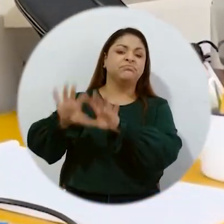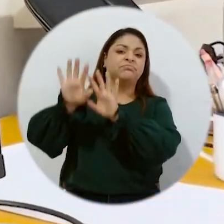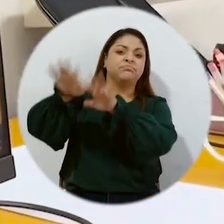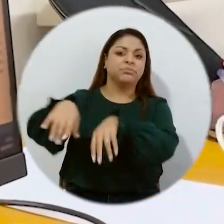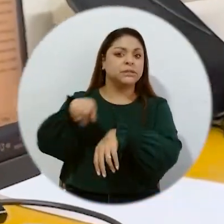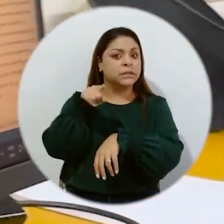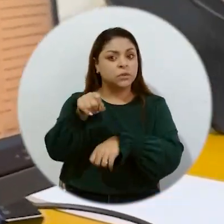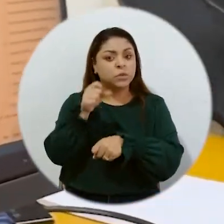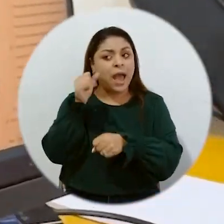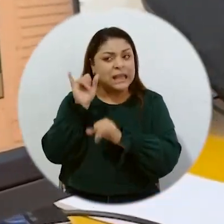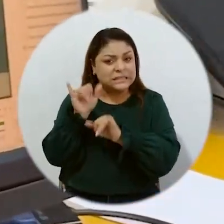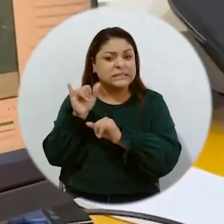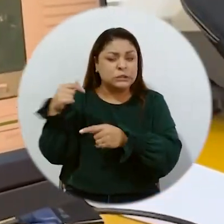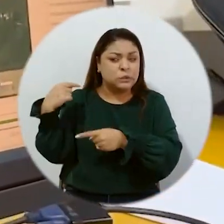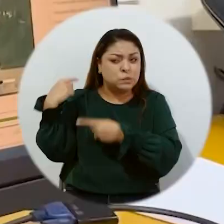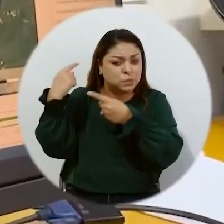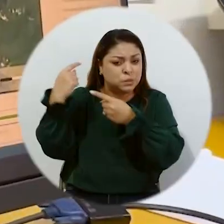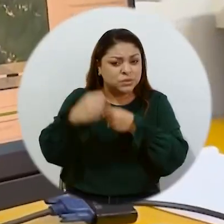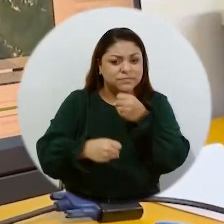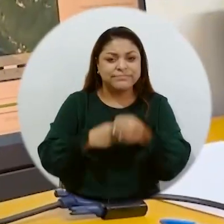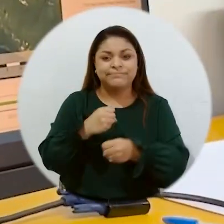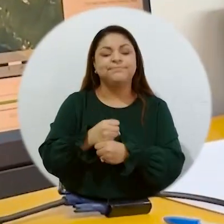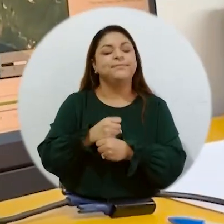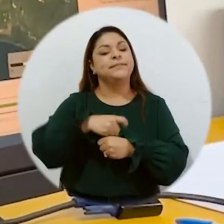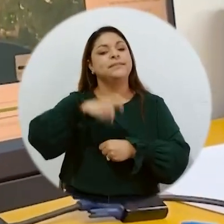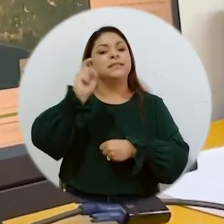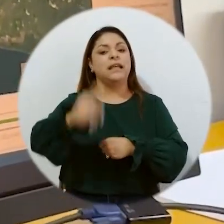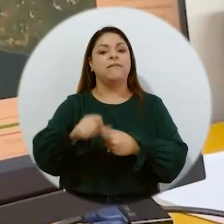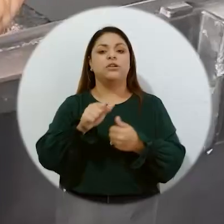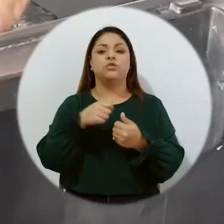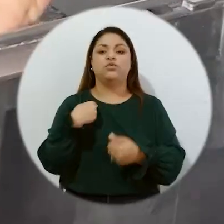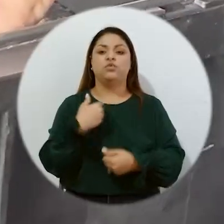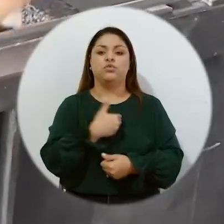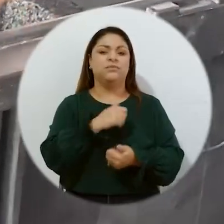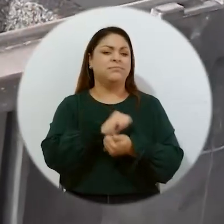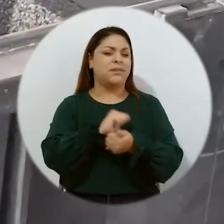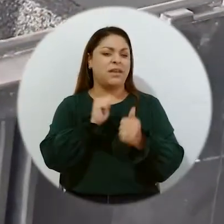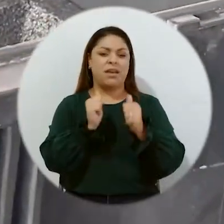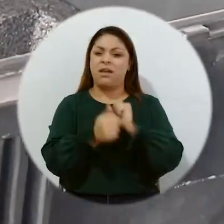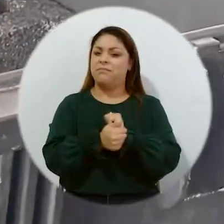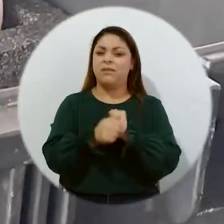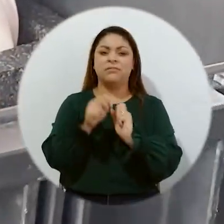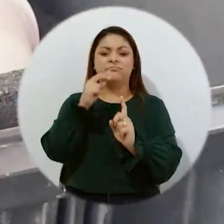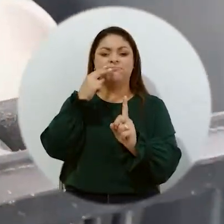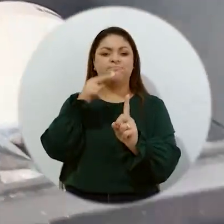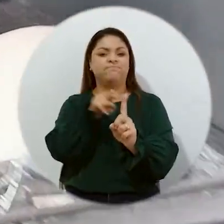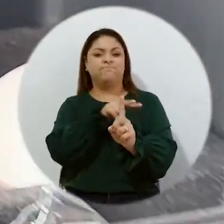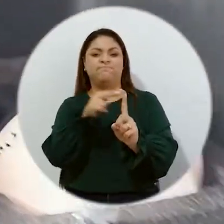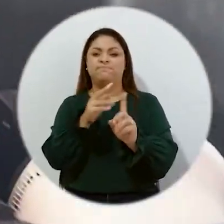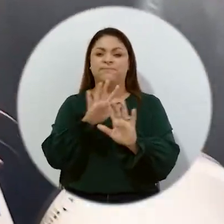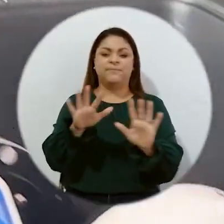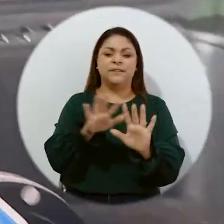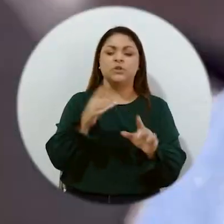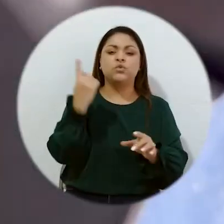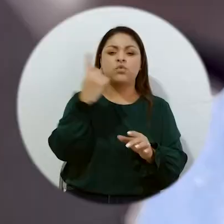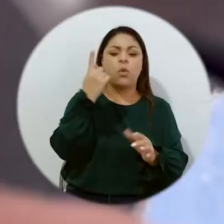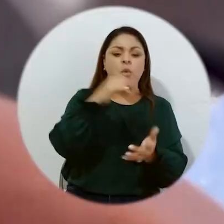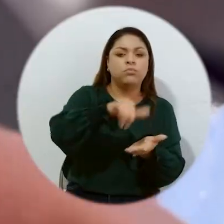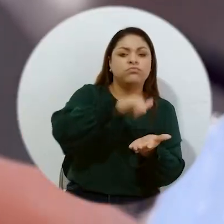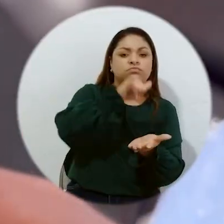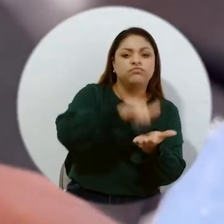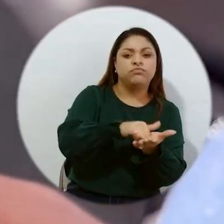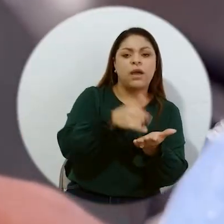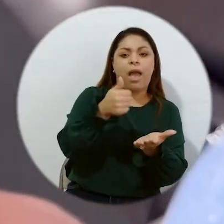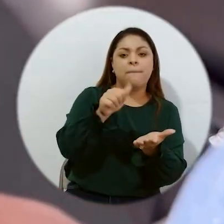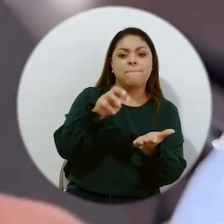parte del desafío es cambiar también nuestra propia percepción de nuestro territorio. Ahora que